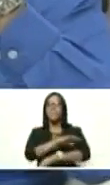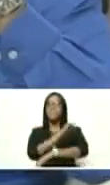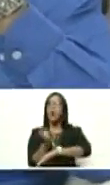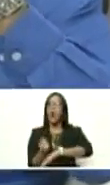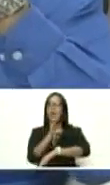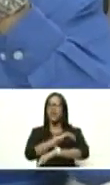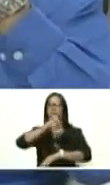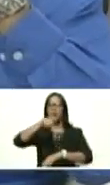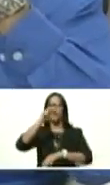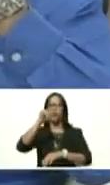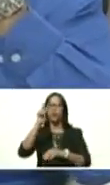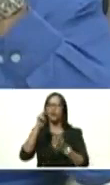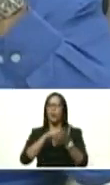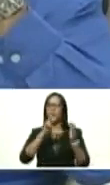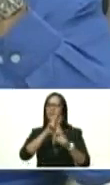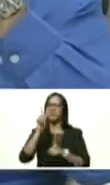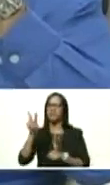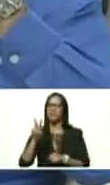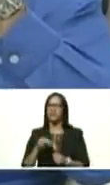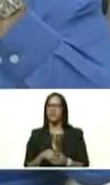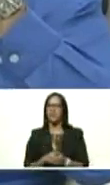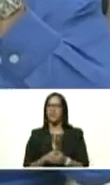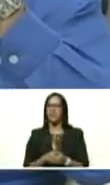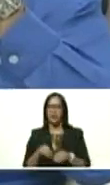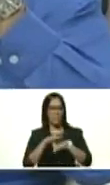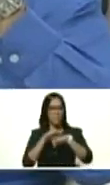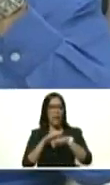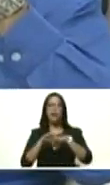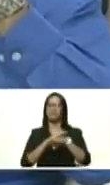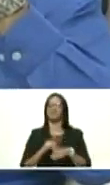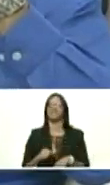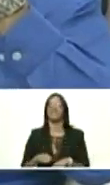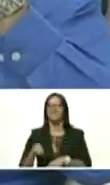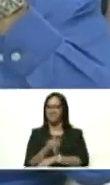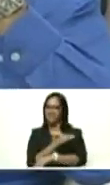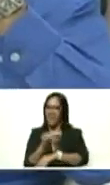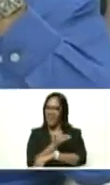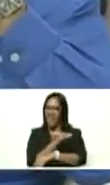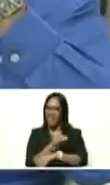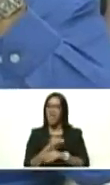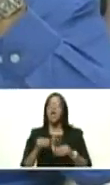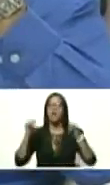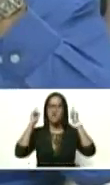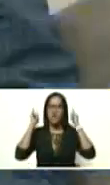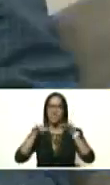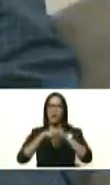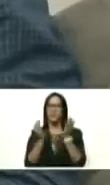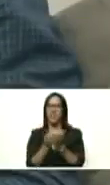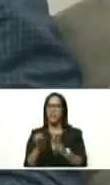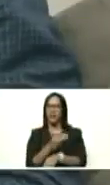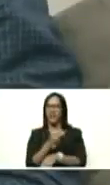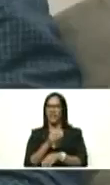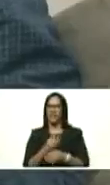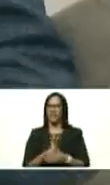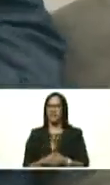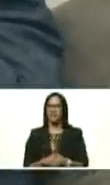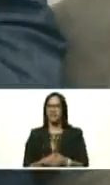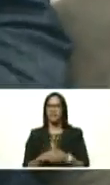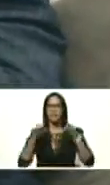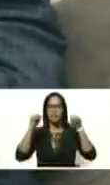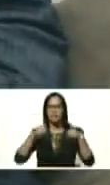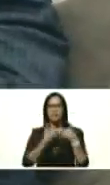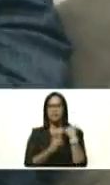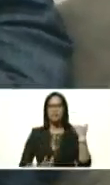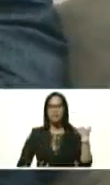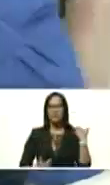julio 2022. Del merengue. Del merengue. Festival Mundial del Merengue. Aquí presidente, de verdad